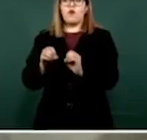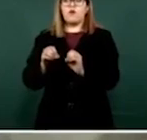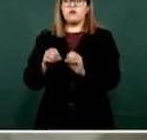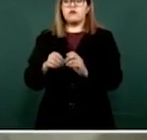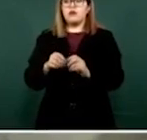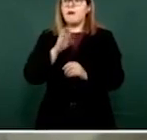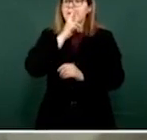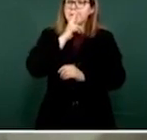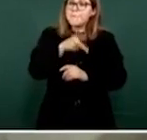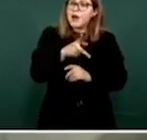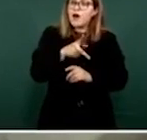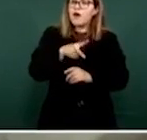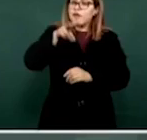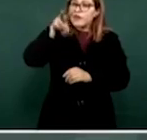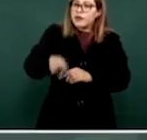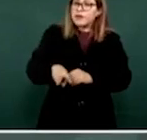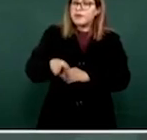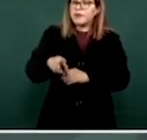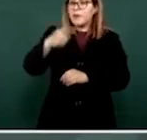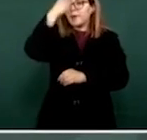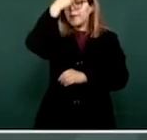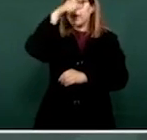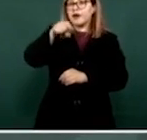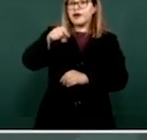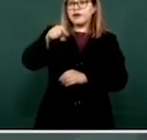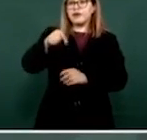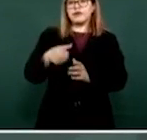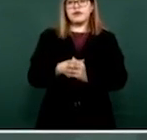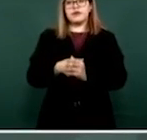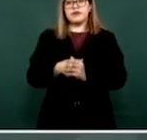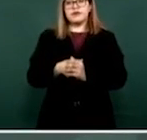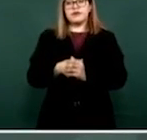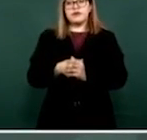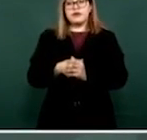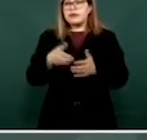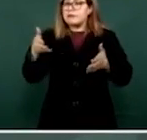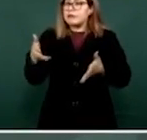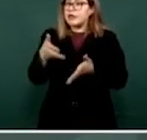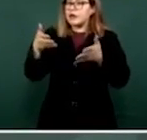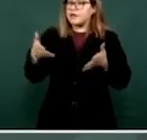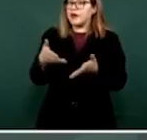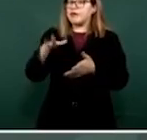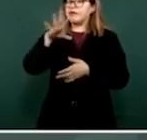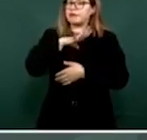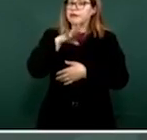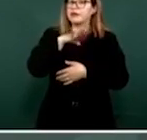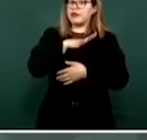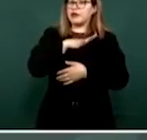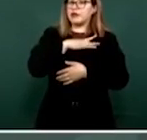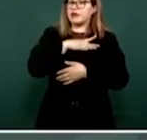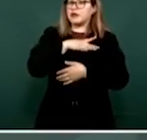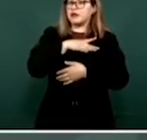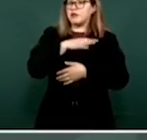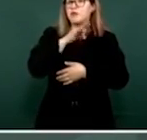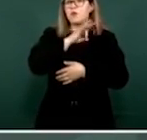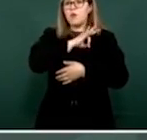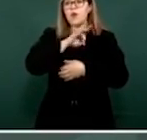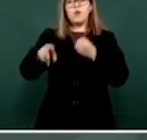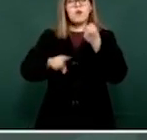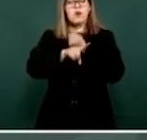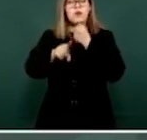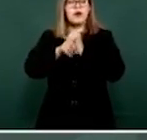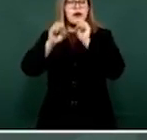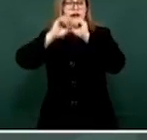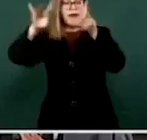vamos a convencer, a persuadir de que hay manera de resolver los problemas mediante